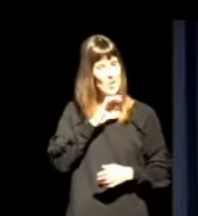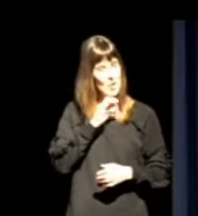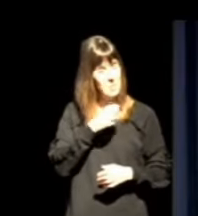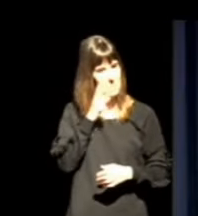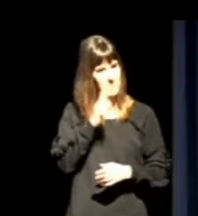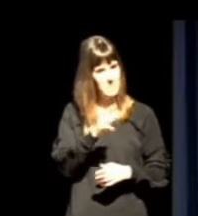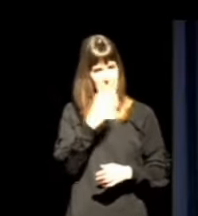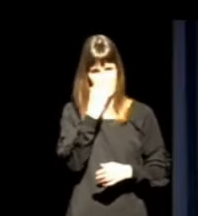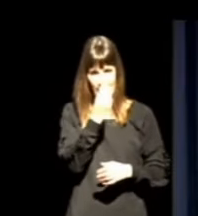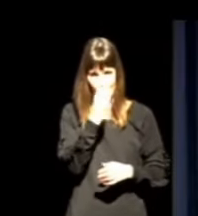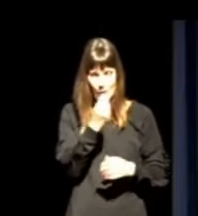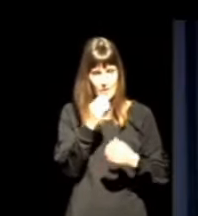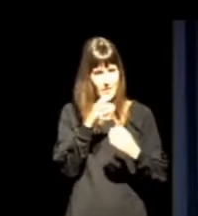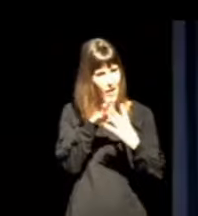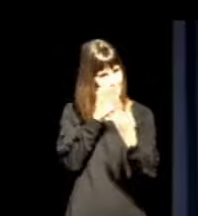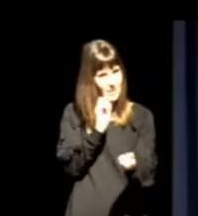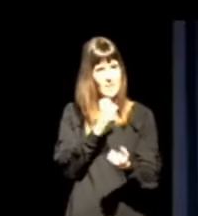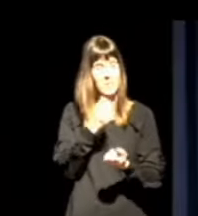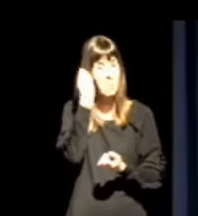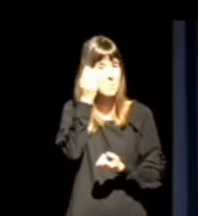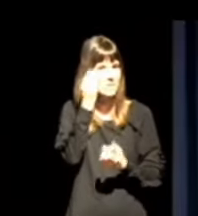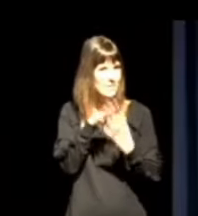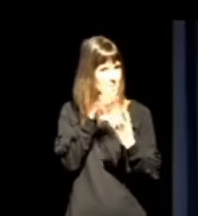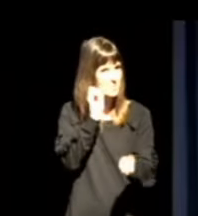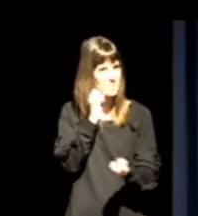va a entender el cuento.